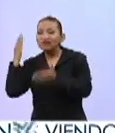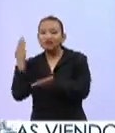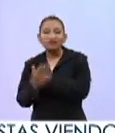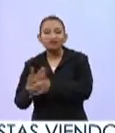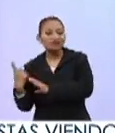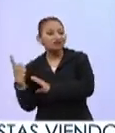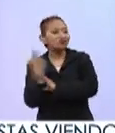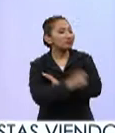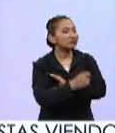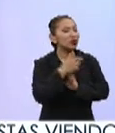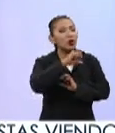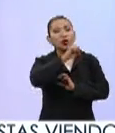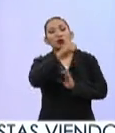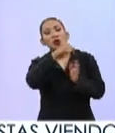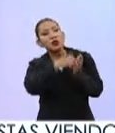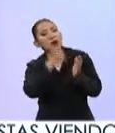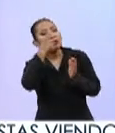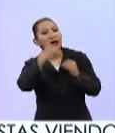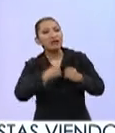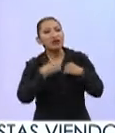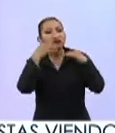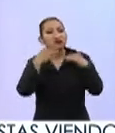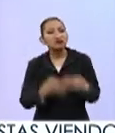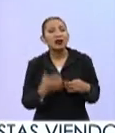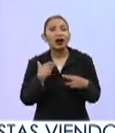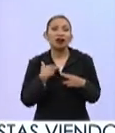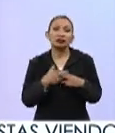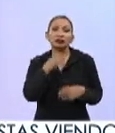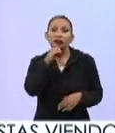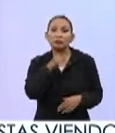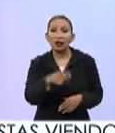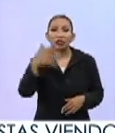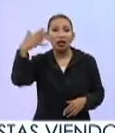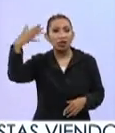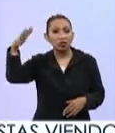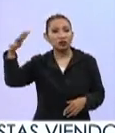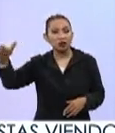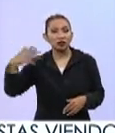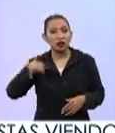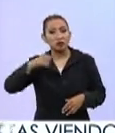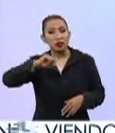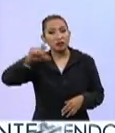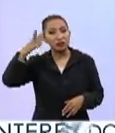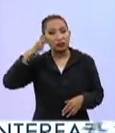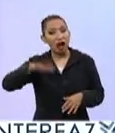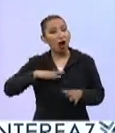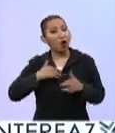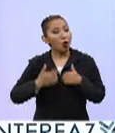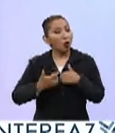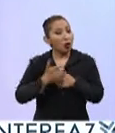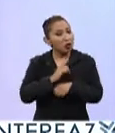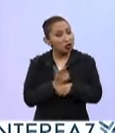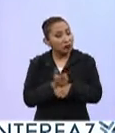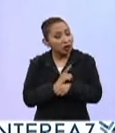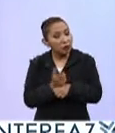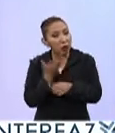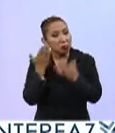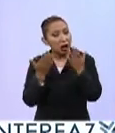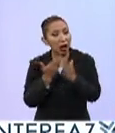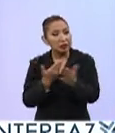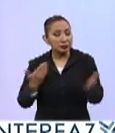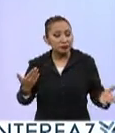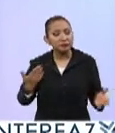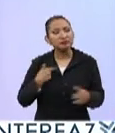estudios para buscar mejores condiciones de vida, hasta por supuesto adultos con profesiones y o carreras. Pero